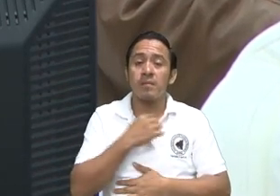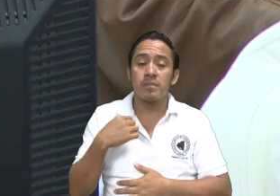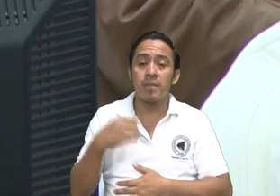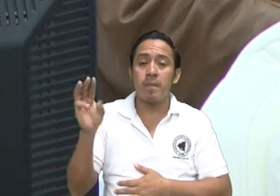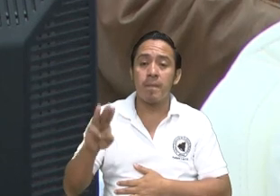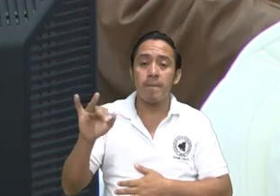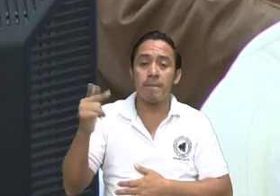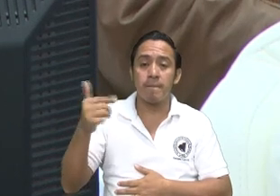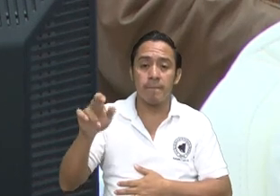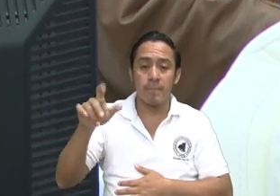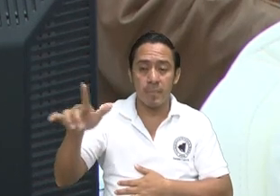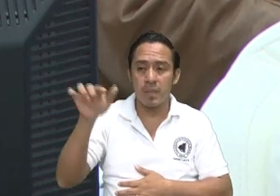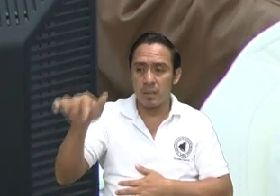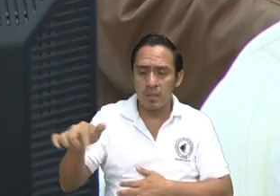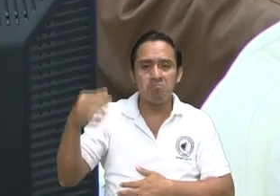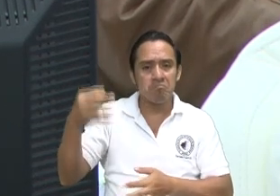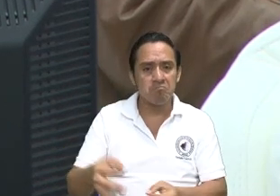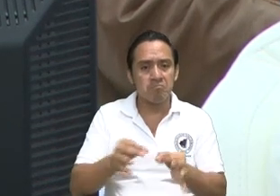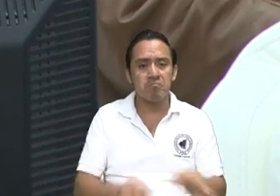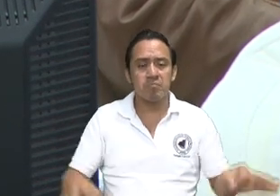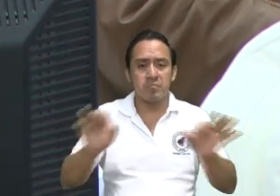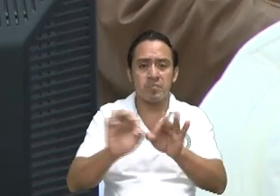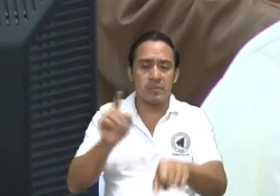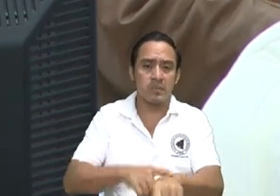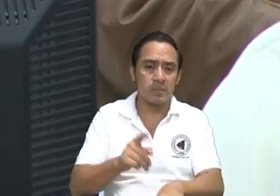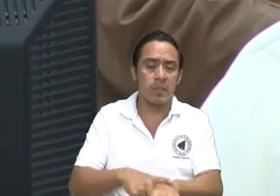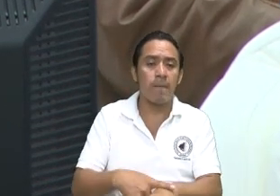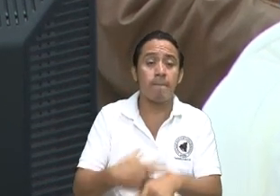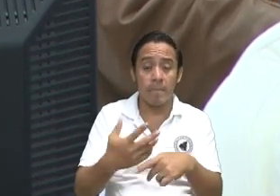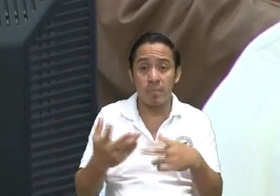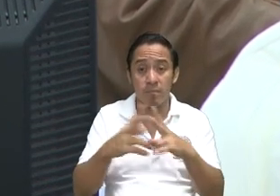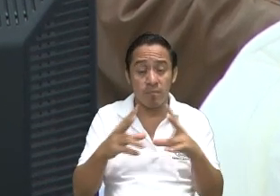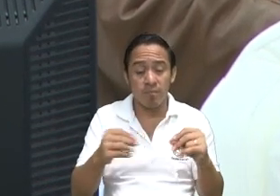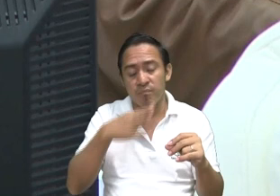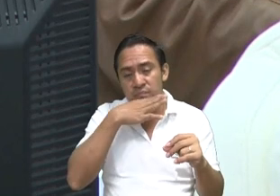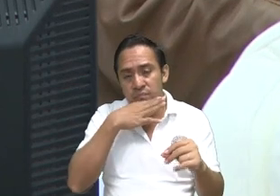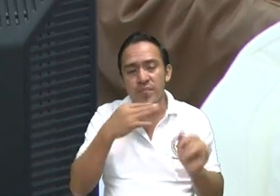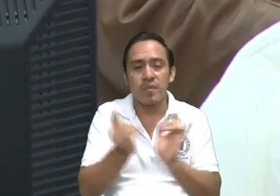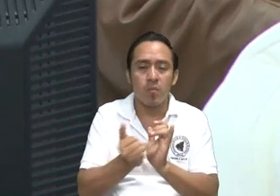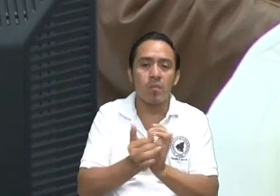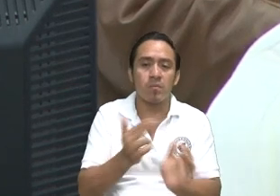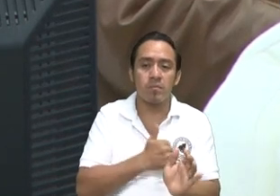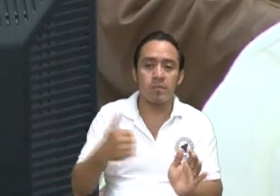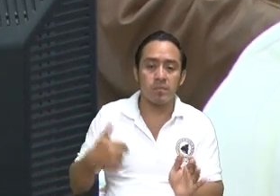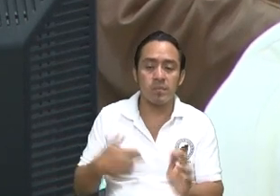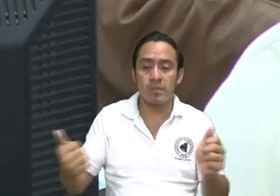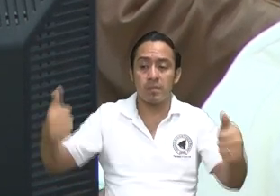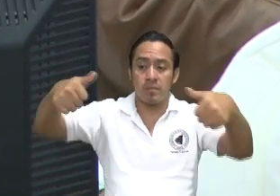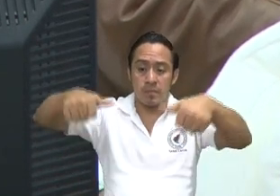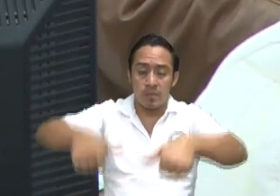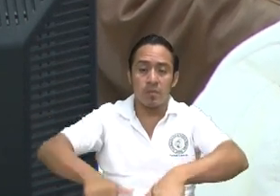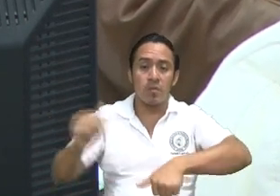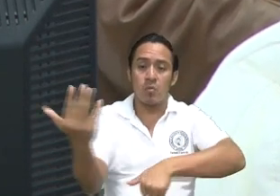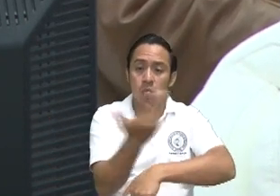quien jugó un papel beligerante en todos los momentos difíciles de la patria. Asimismo, se desarrolló una alianza con